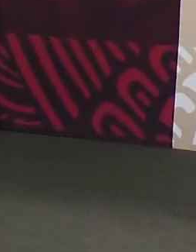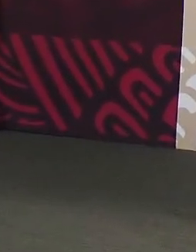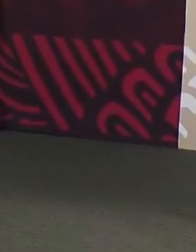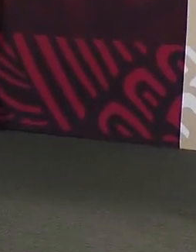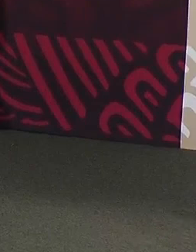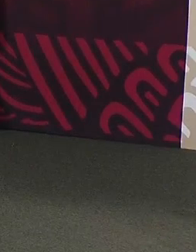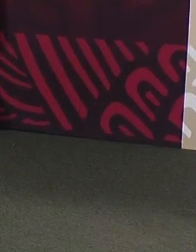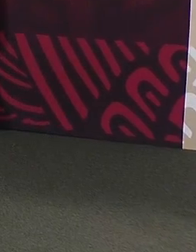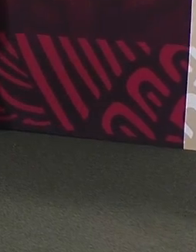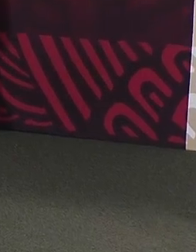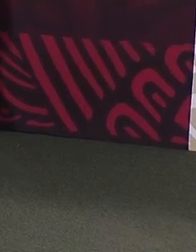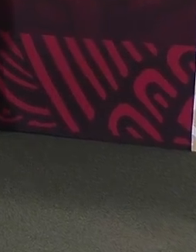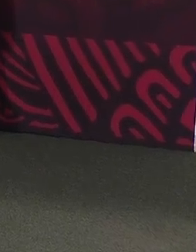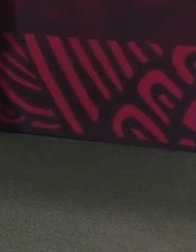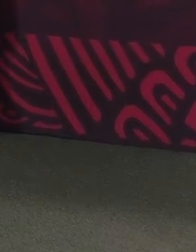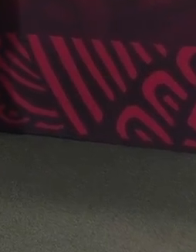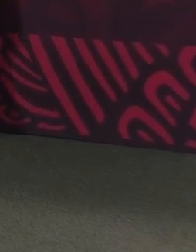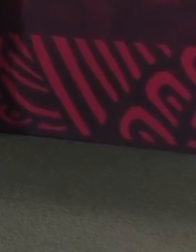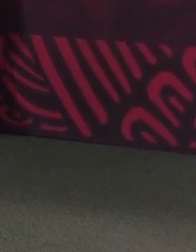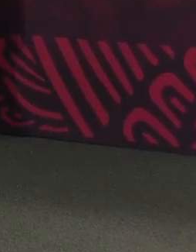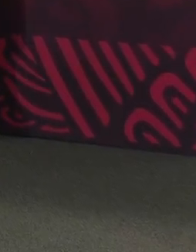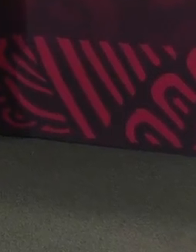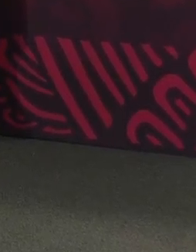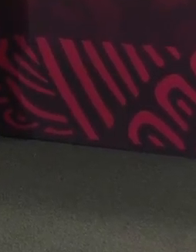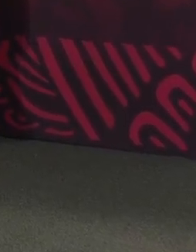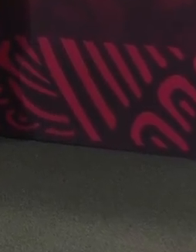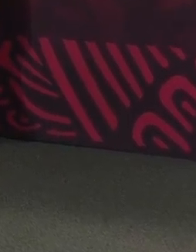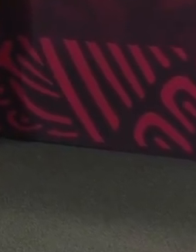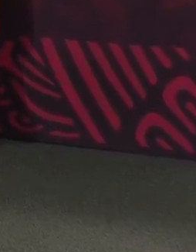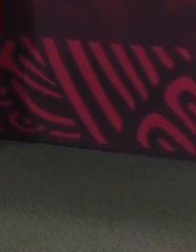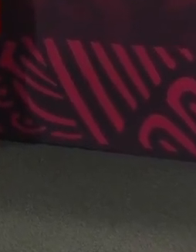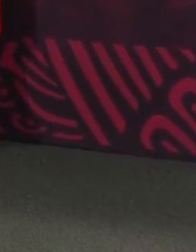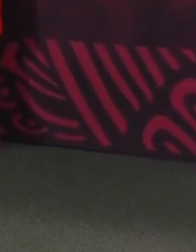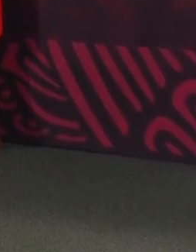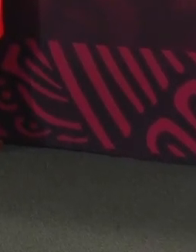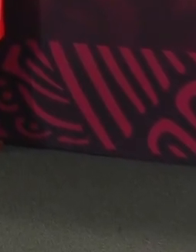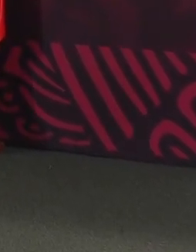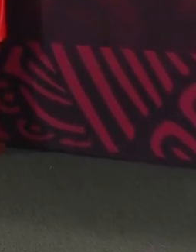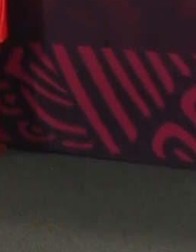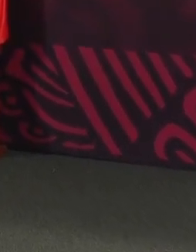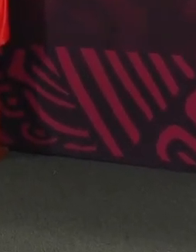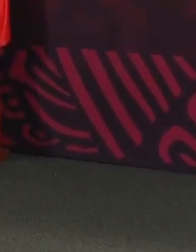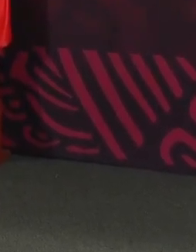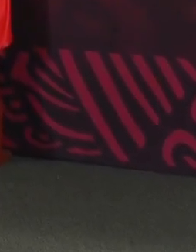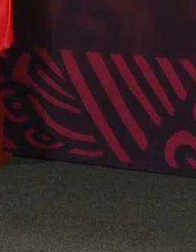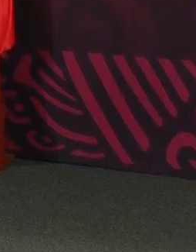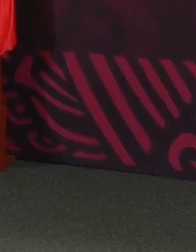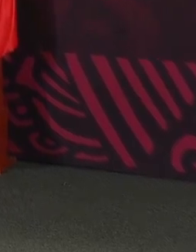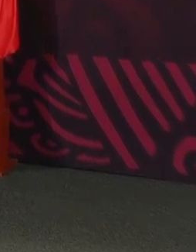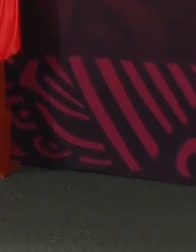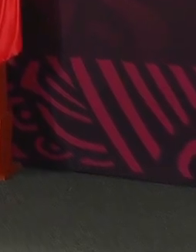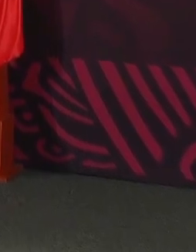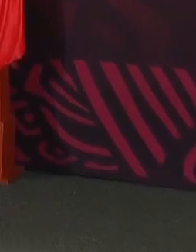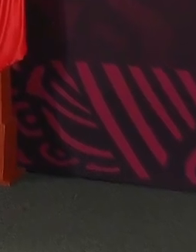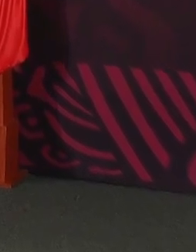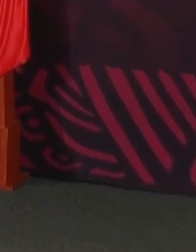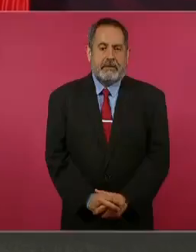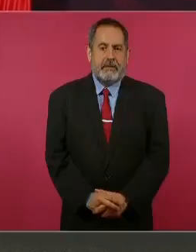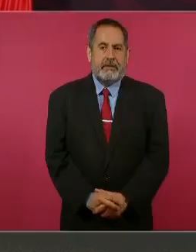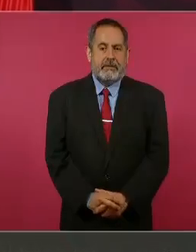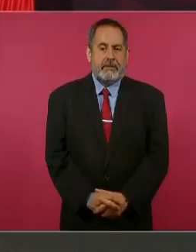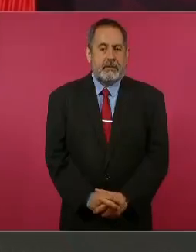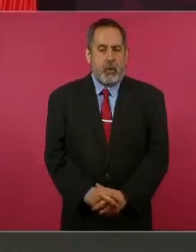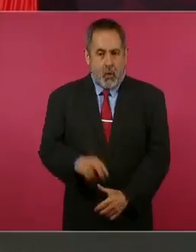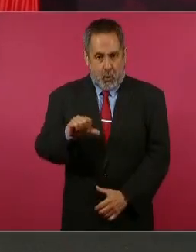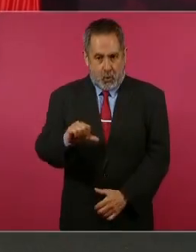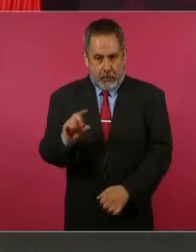Bueno pues vamos a informar hoy martes, como